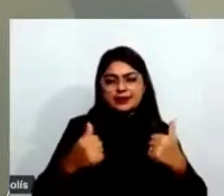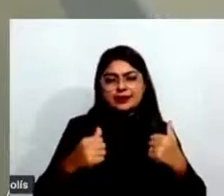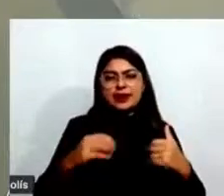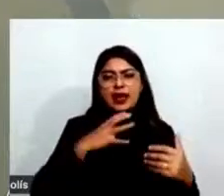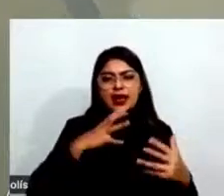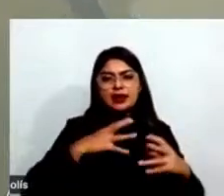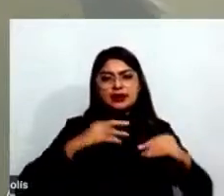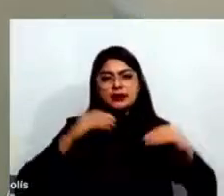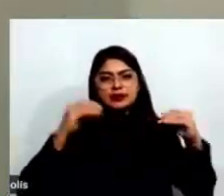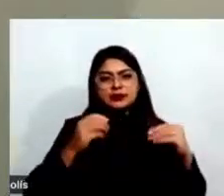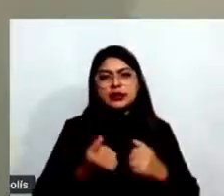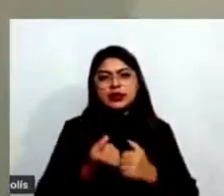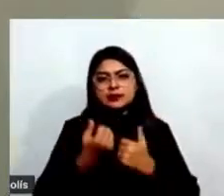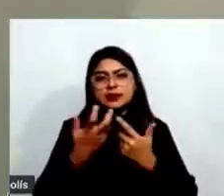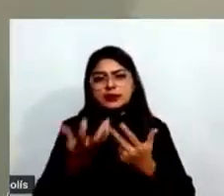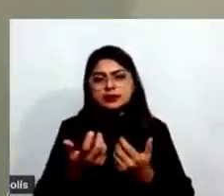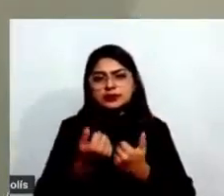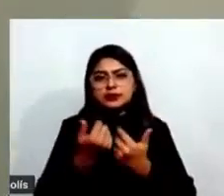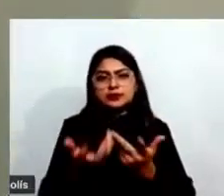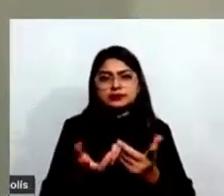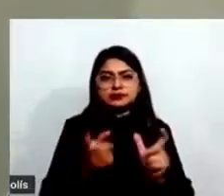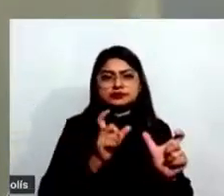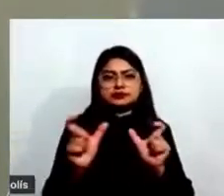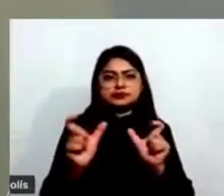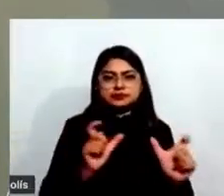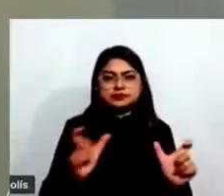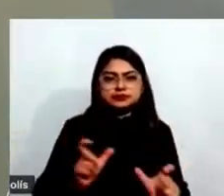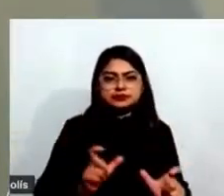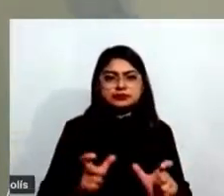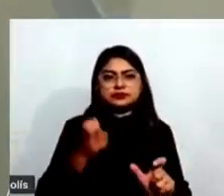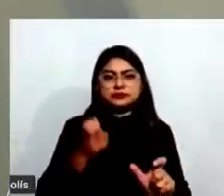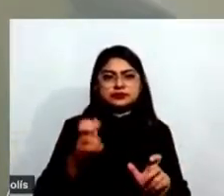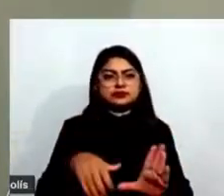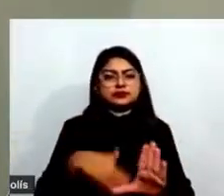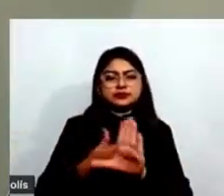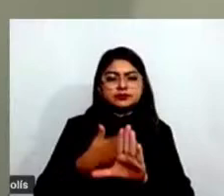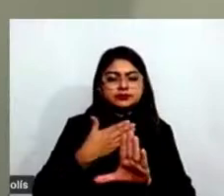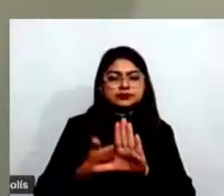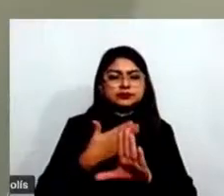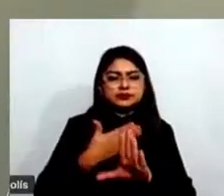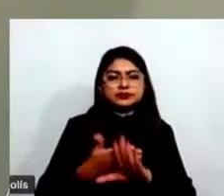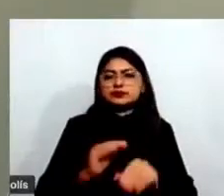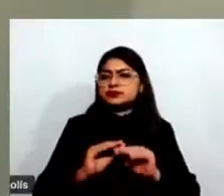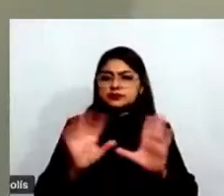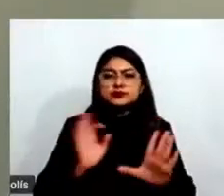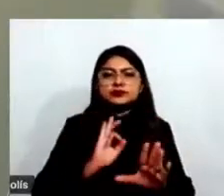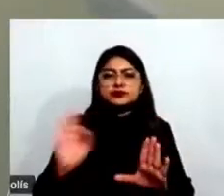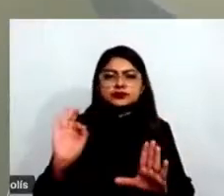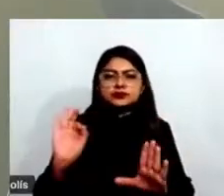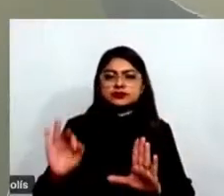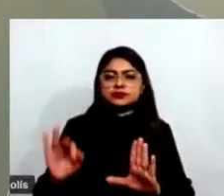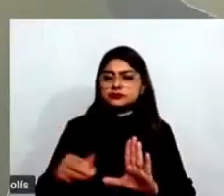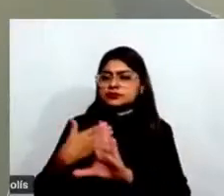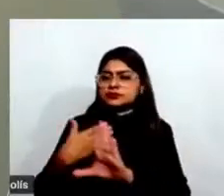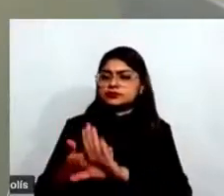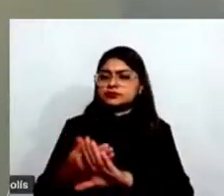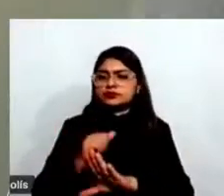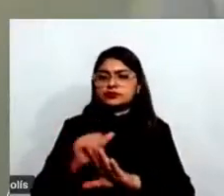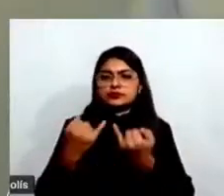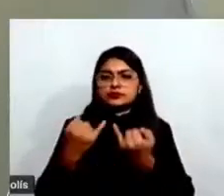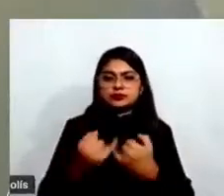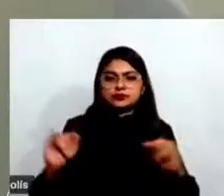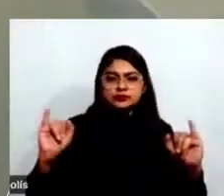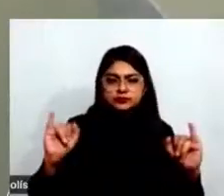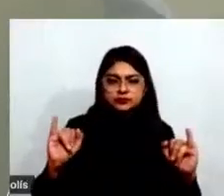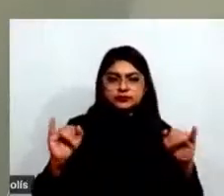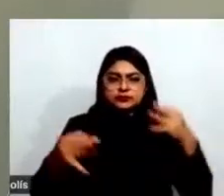presiones y estos hostigamientos sin duda afectan la independencia judicial y que el Estado, así no